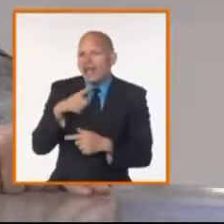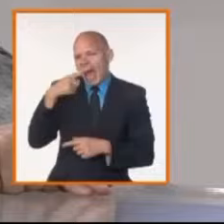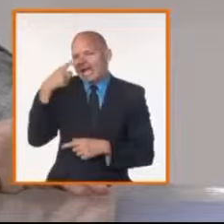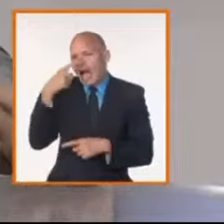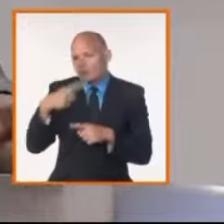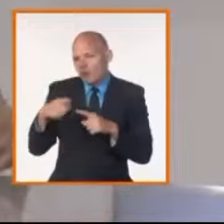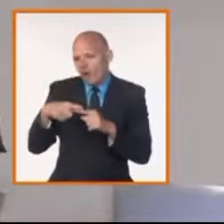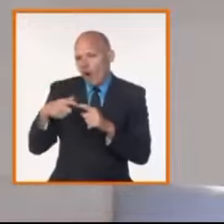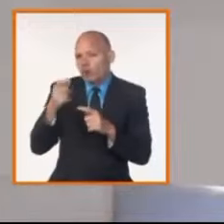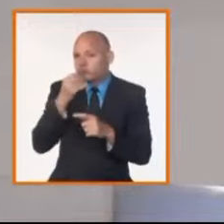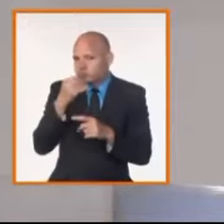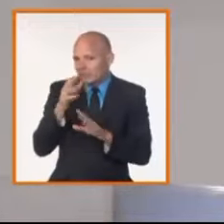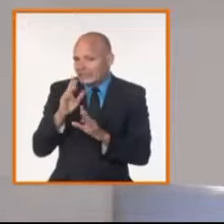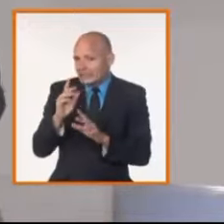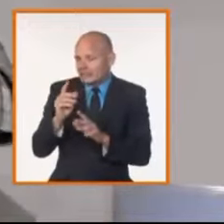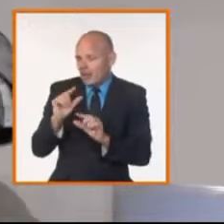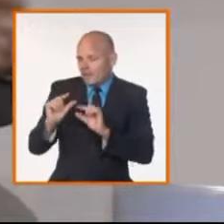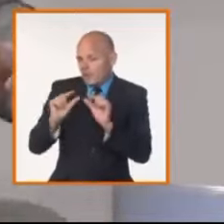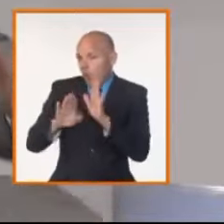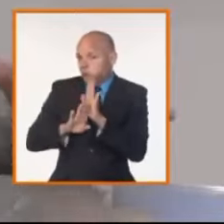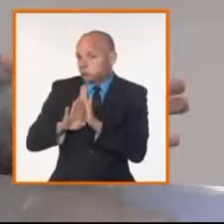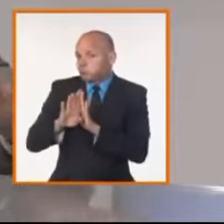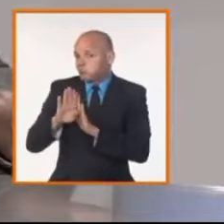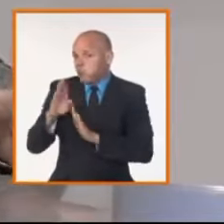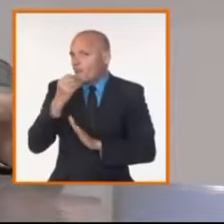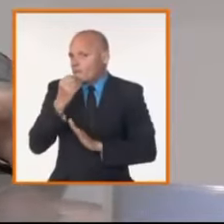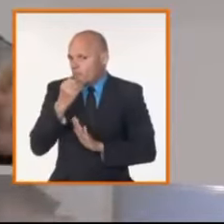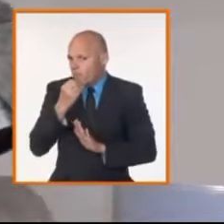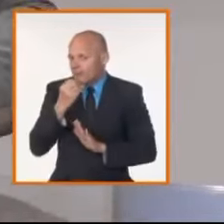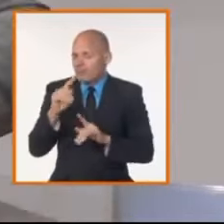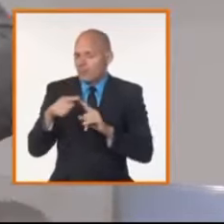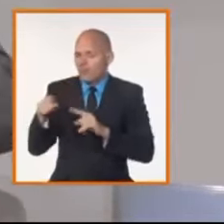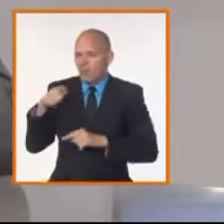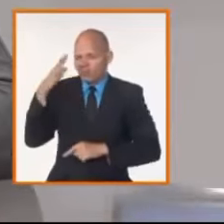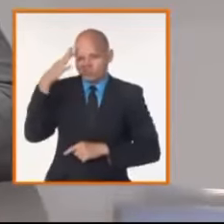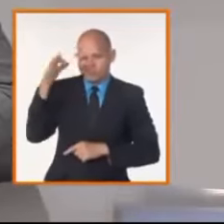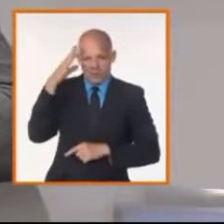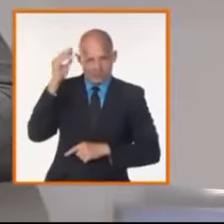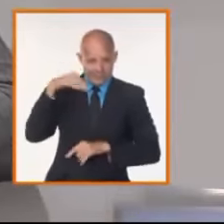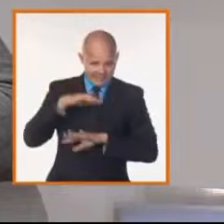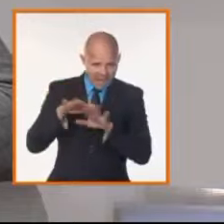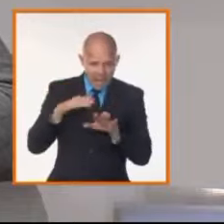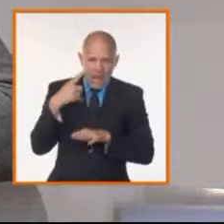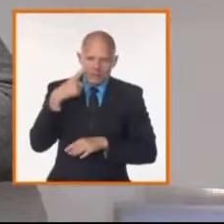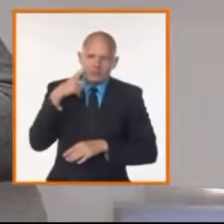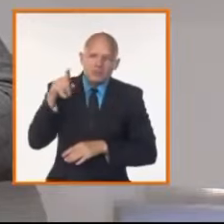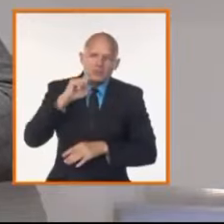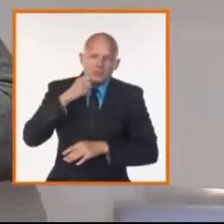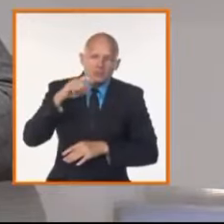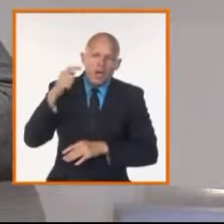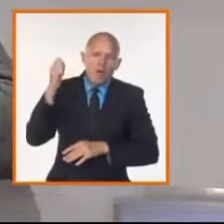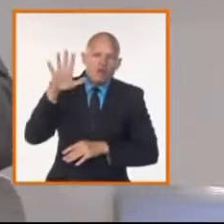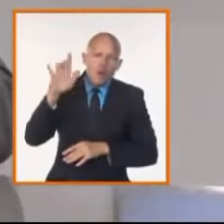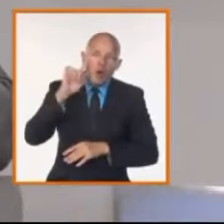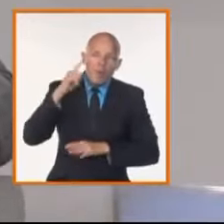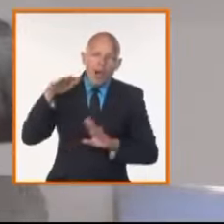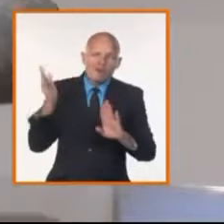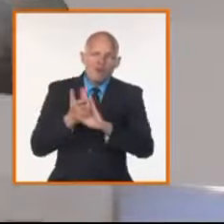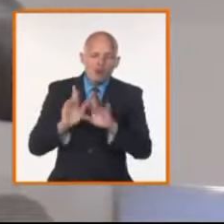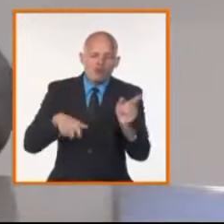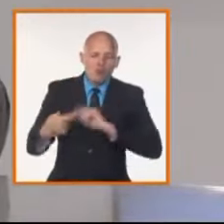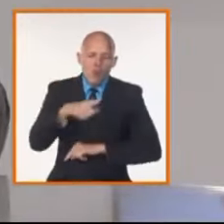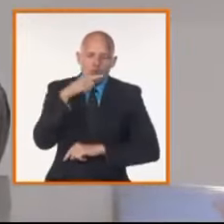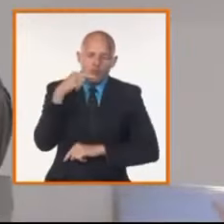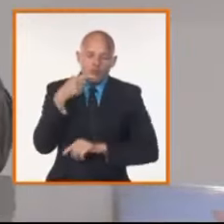podía ser uno de los de los renglones sancionados como como después fue por por Europa es